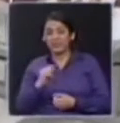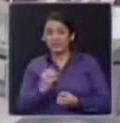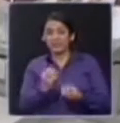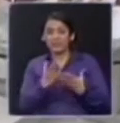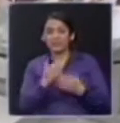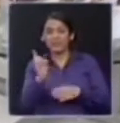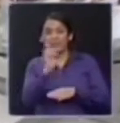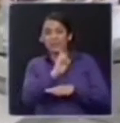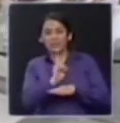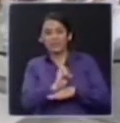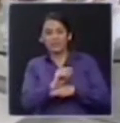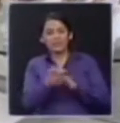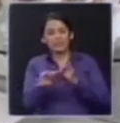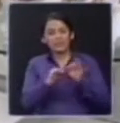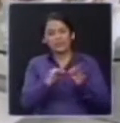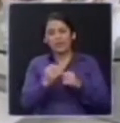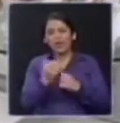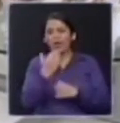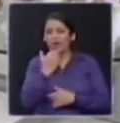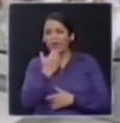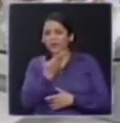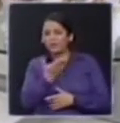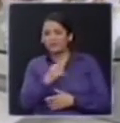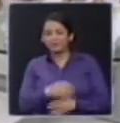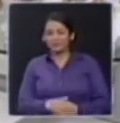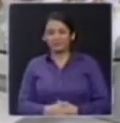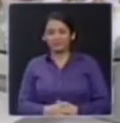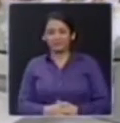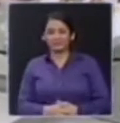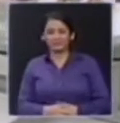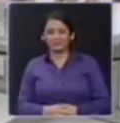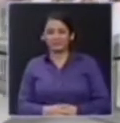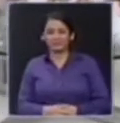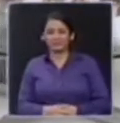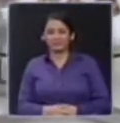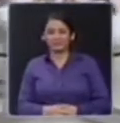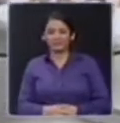protagonistas y nos entrega a continuación todos los detalles en la siguiente nota. Veamos.